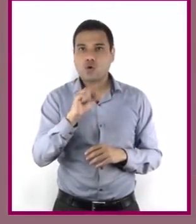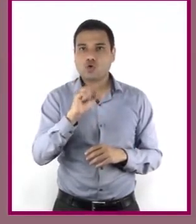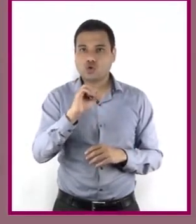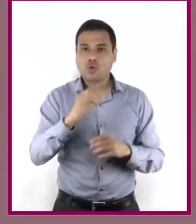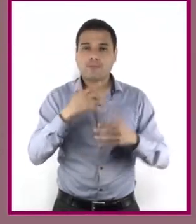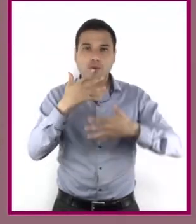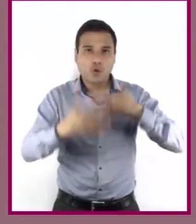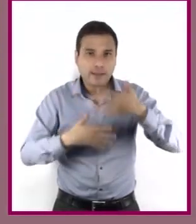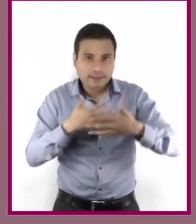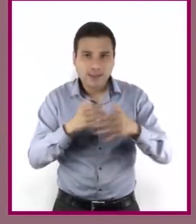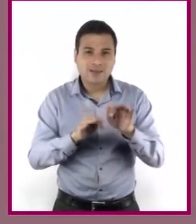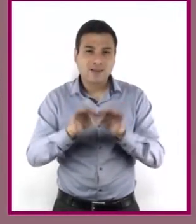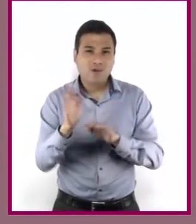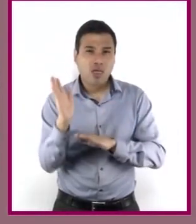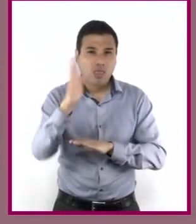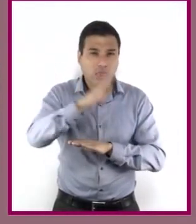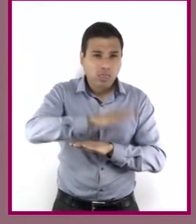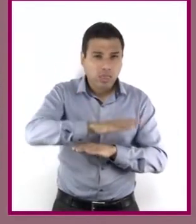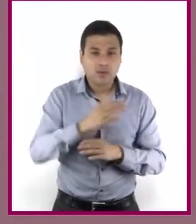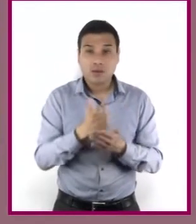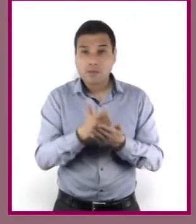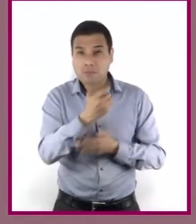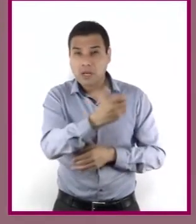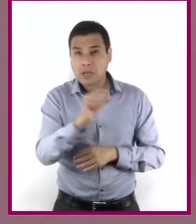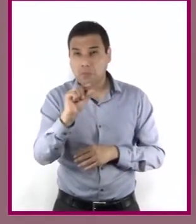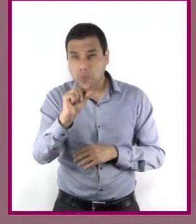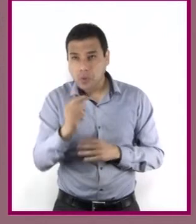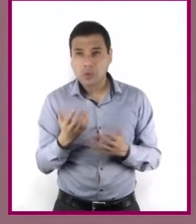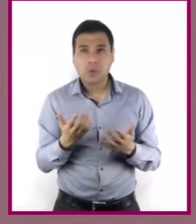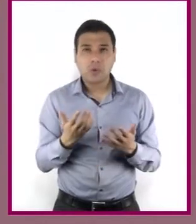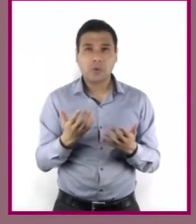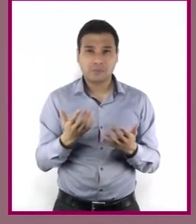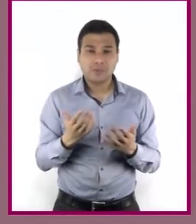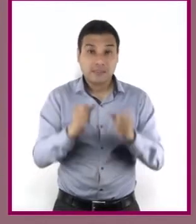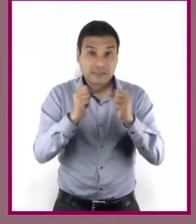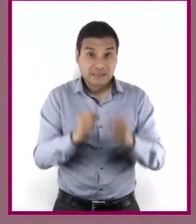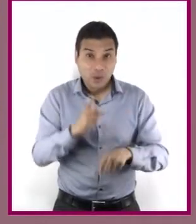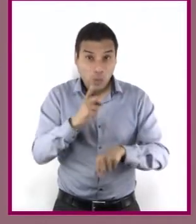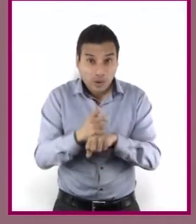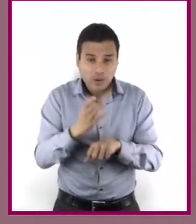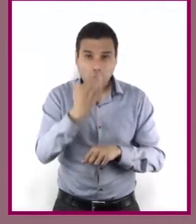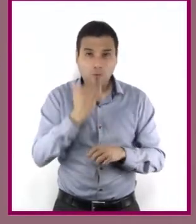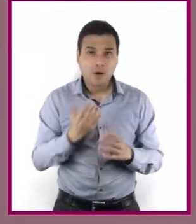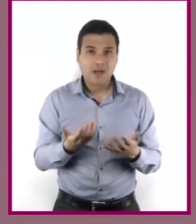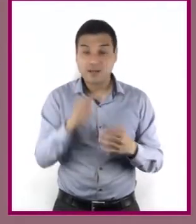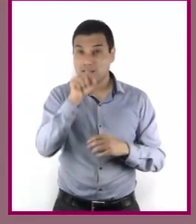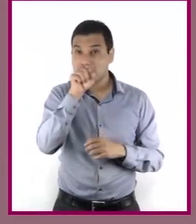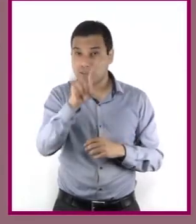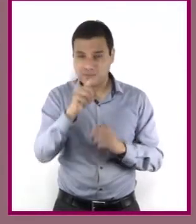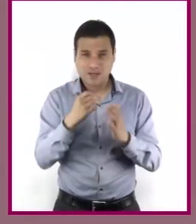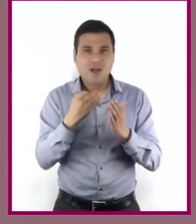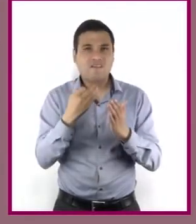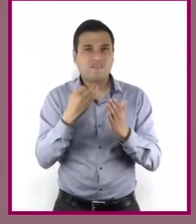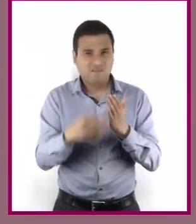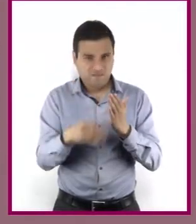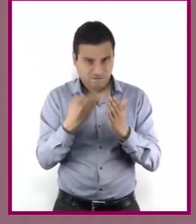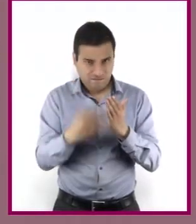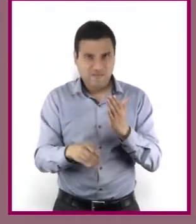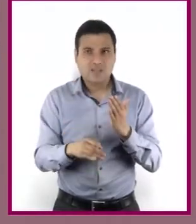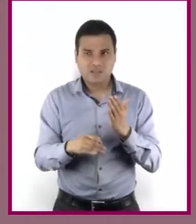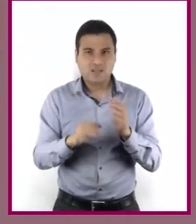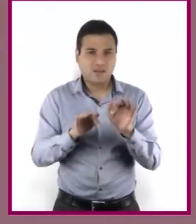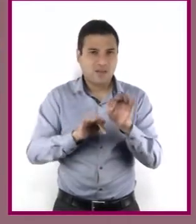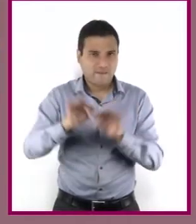de trabajo extenuantes, bajos salarios, poca o nula seguridad social y falta de reconocimiento de la